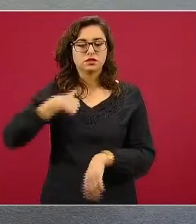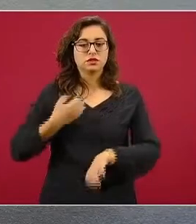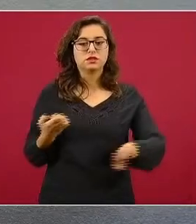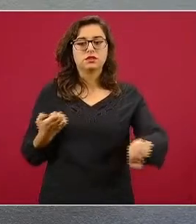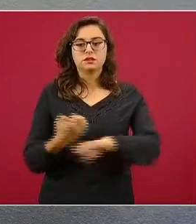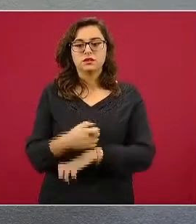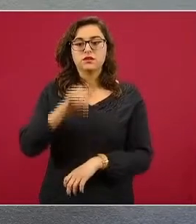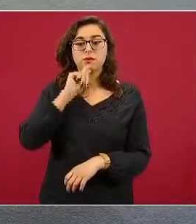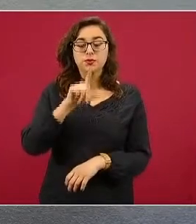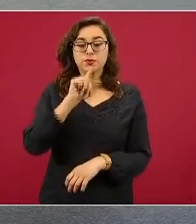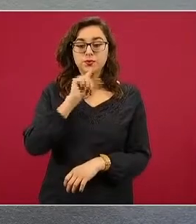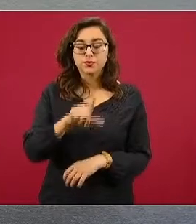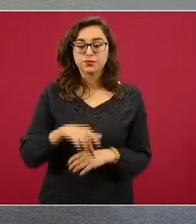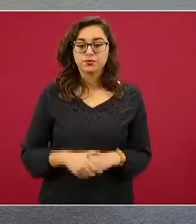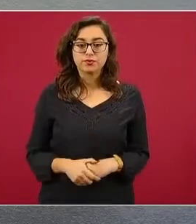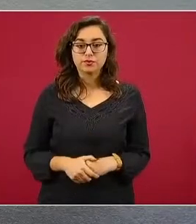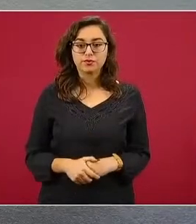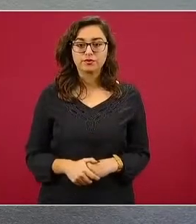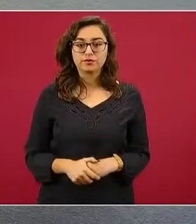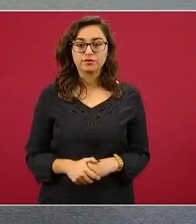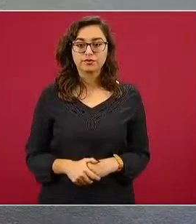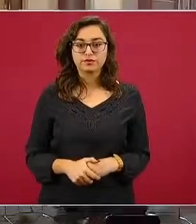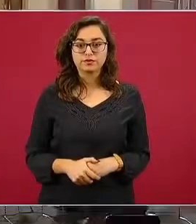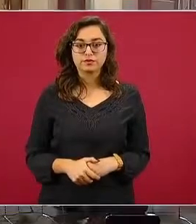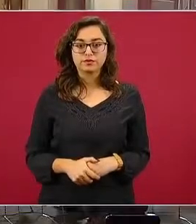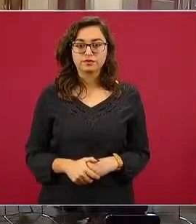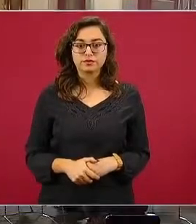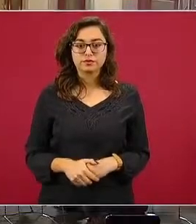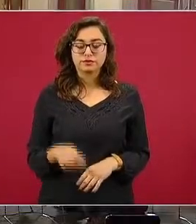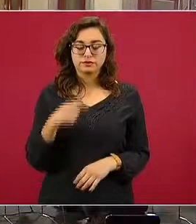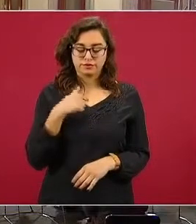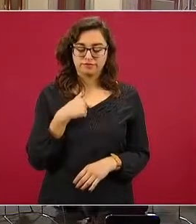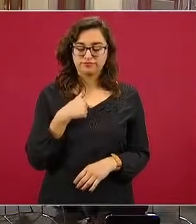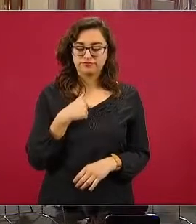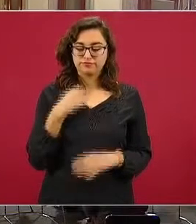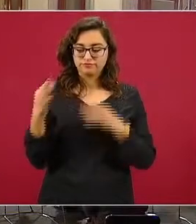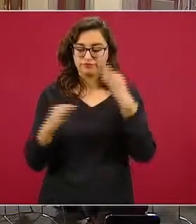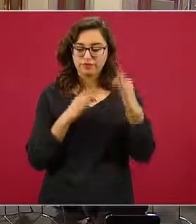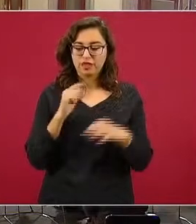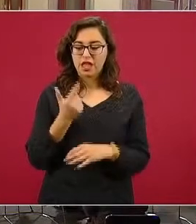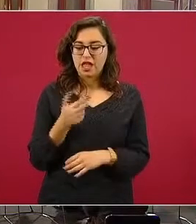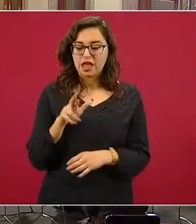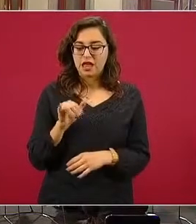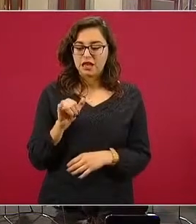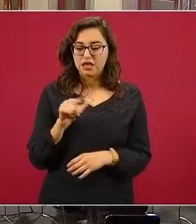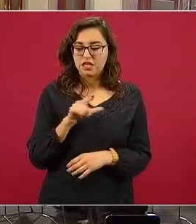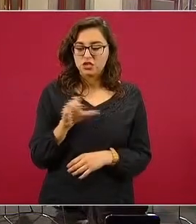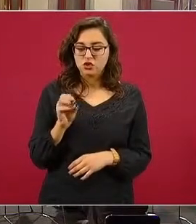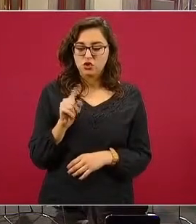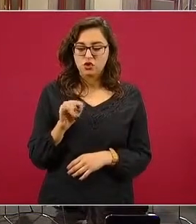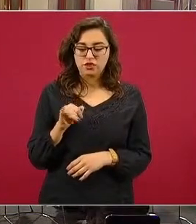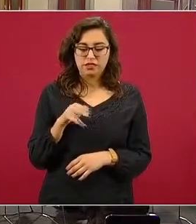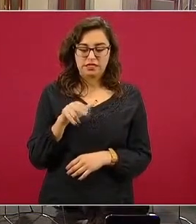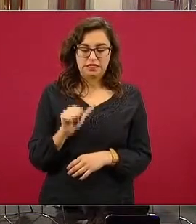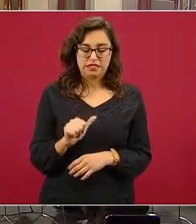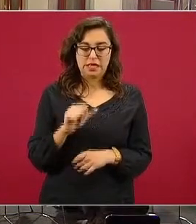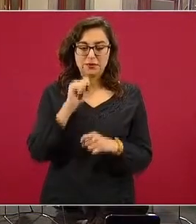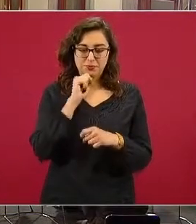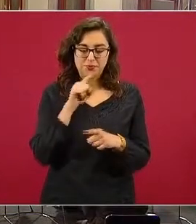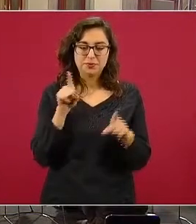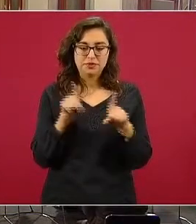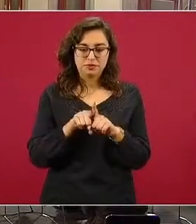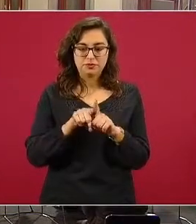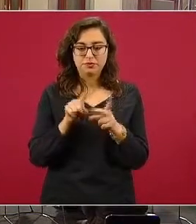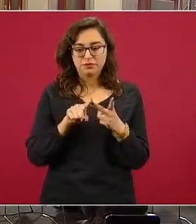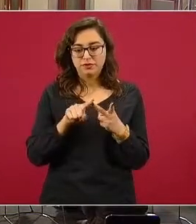Jalisco. Soy del canal independiente La Grillotina Política y corresponsal del canal